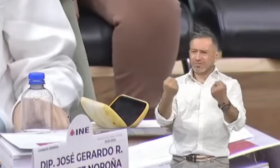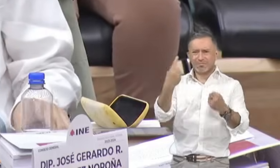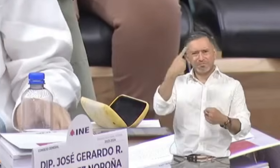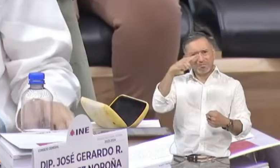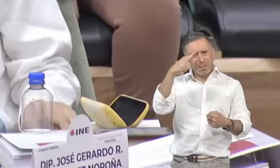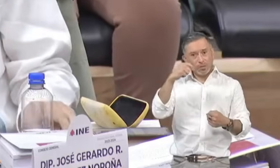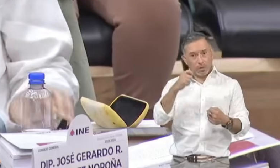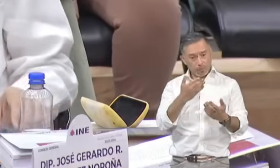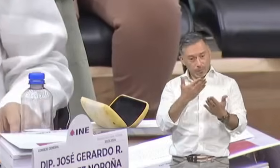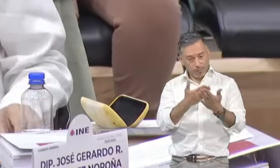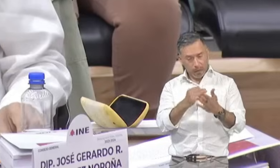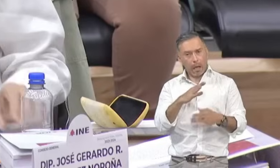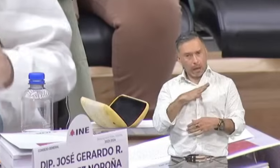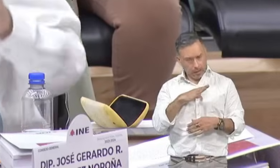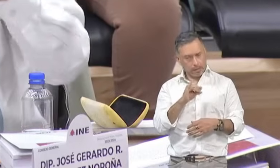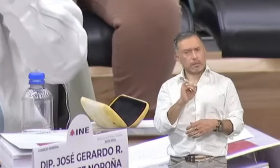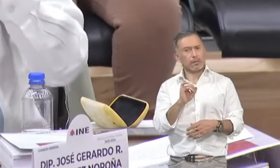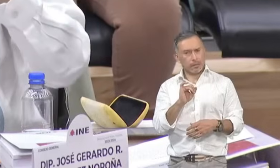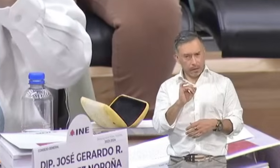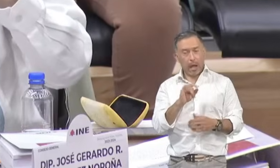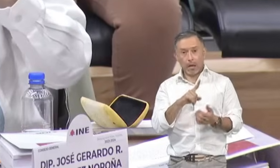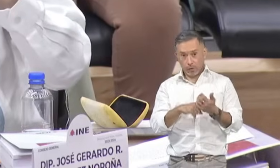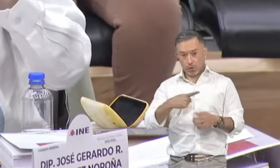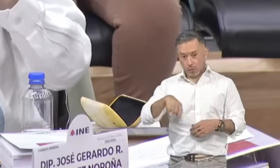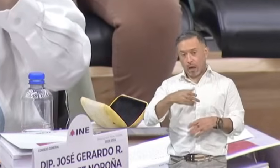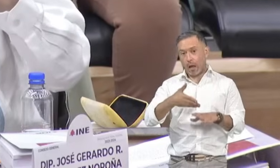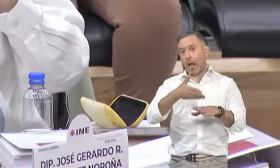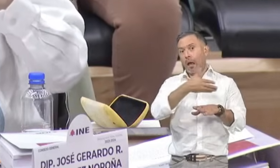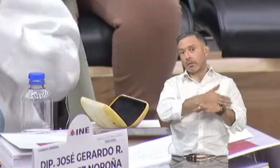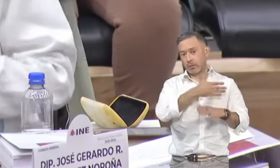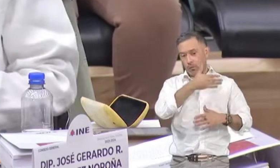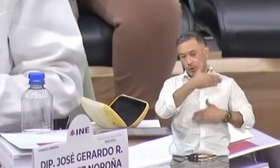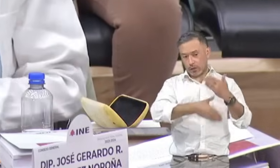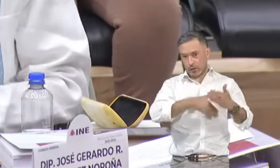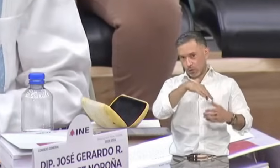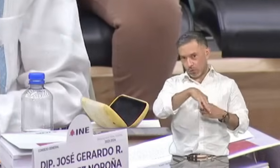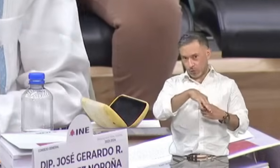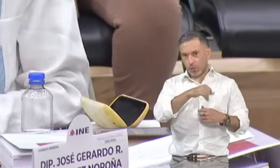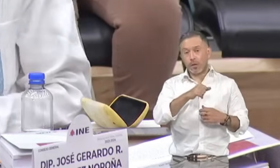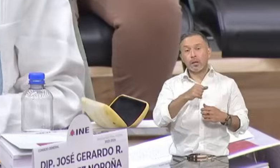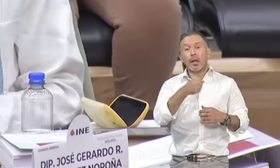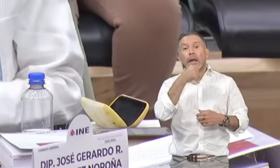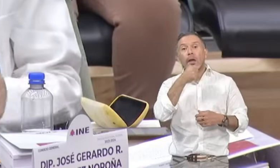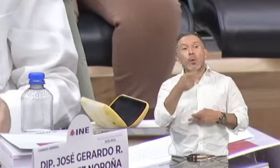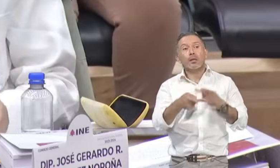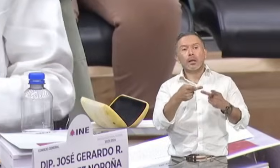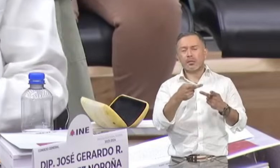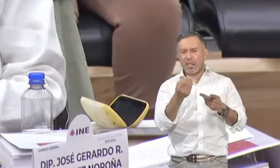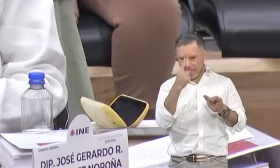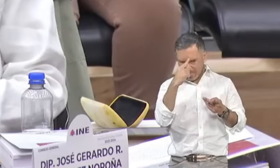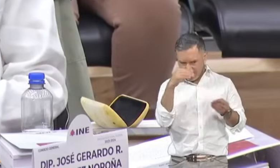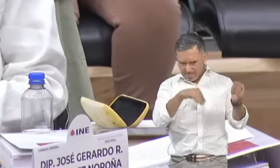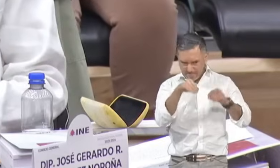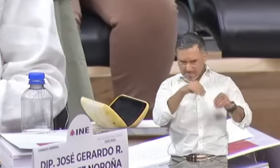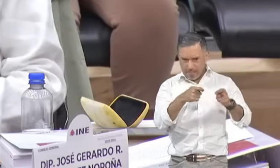algunas preocupaciones válidas de las que nosotros hemos sido víctimas en procesos anteriores, las manipulaciones de las encuestas en 2006 y